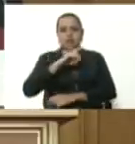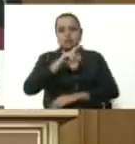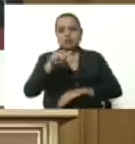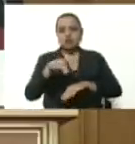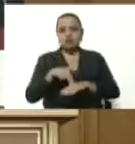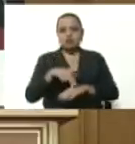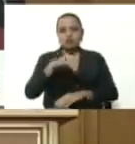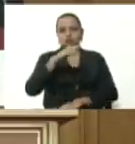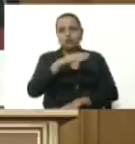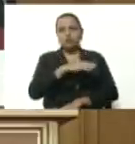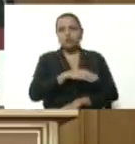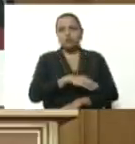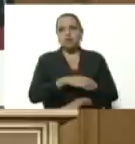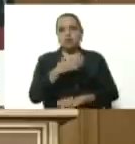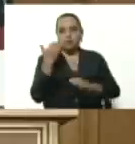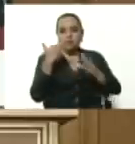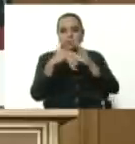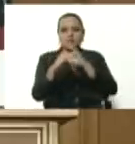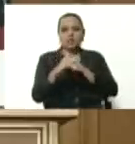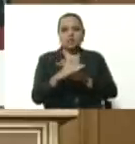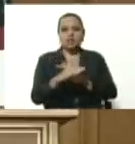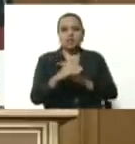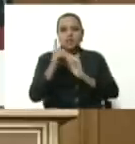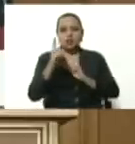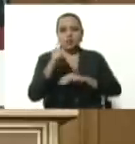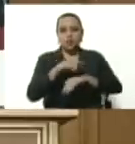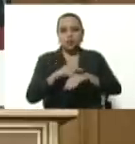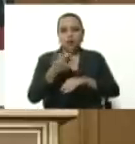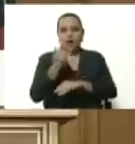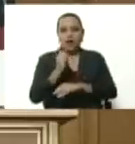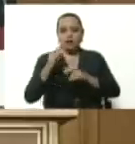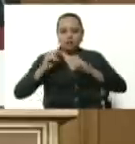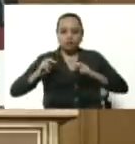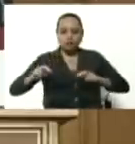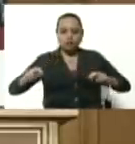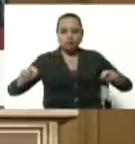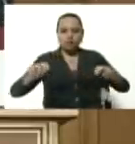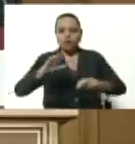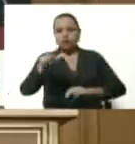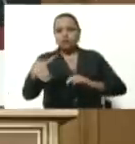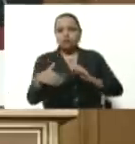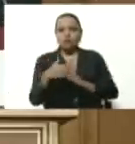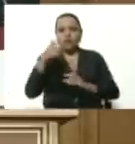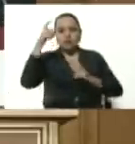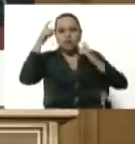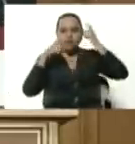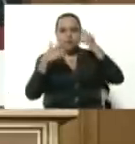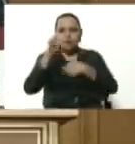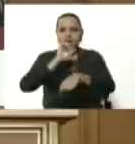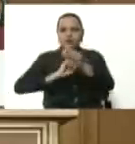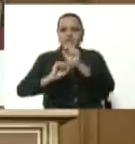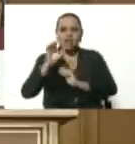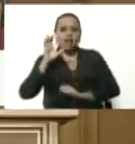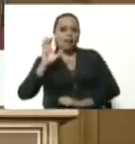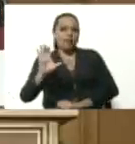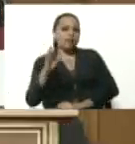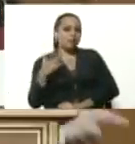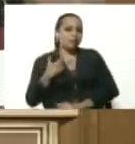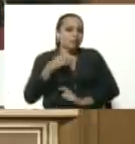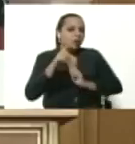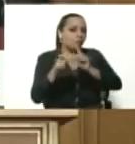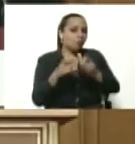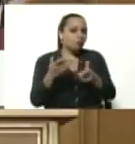y en menos de una hora estaba rodeada Miraflores y estaba activado todo el chavismo para defender la patria.